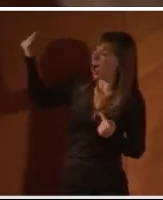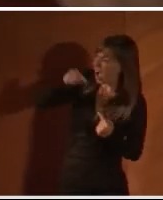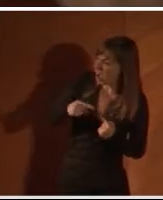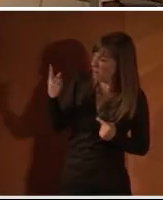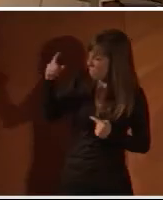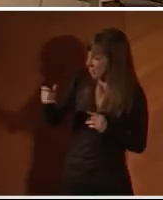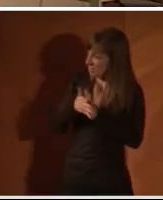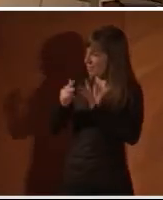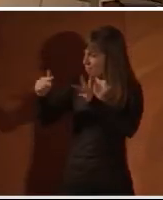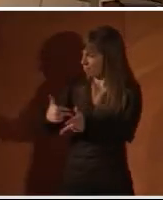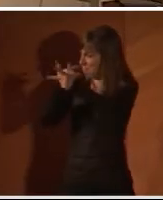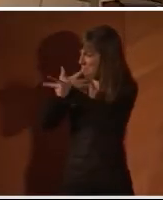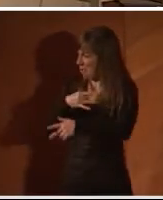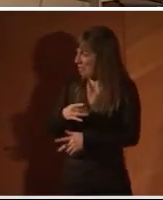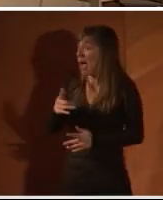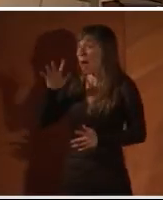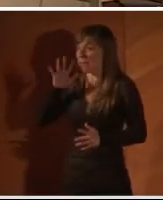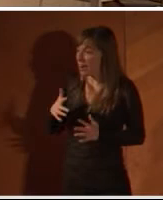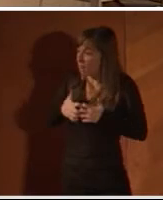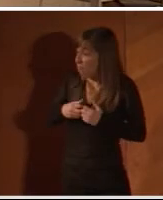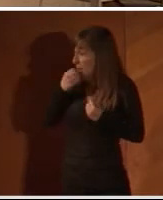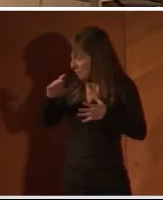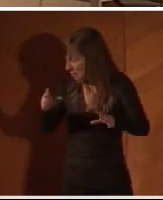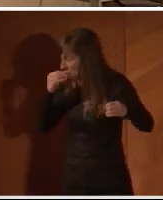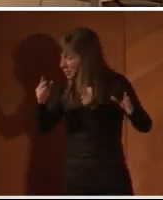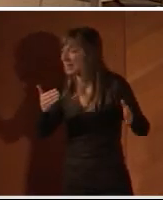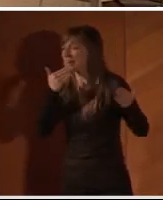Muchísimas gracias por conectarte desde Guadalajara.